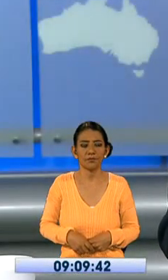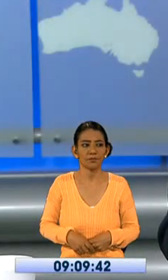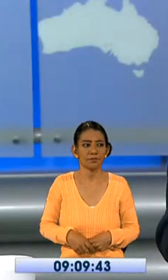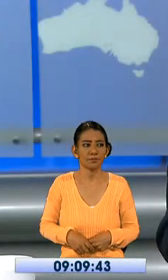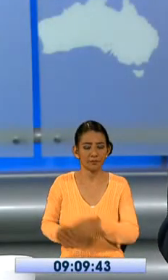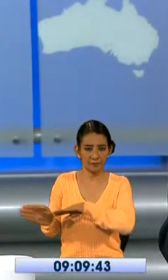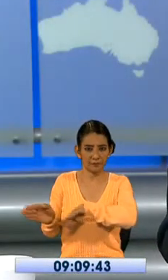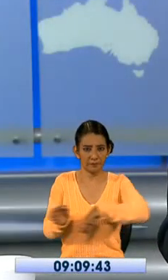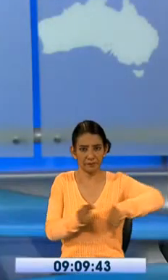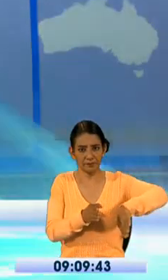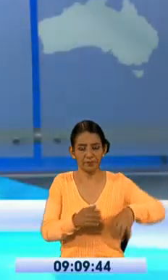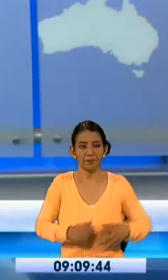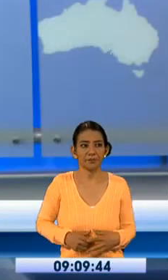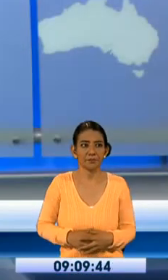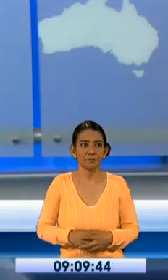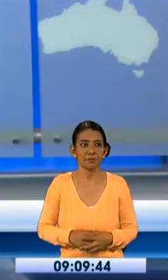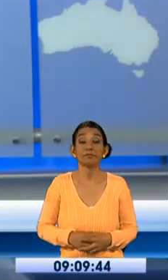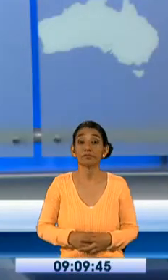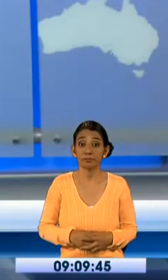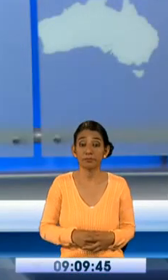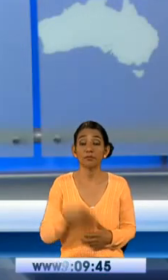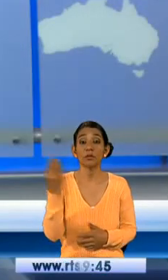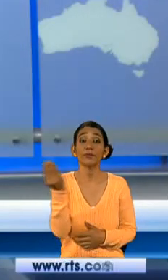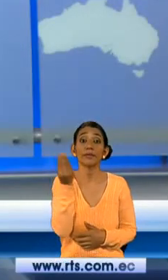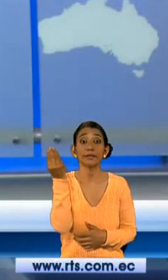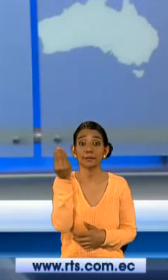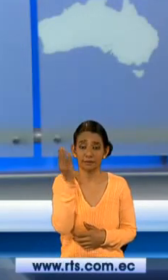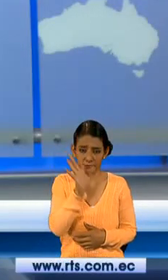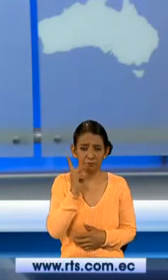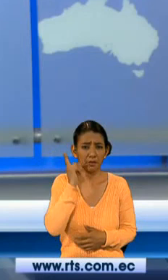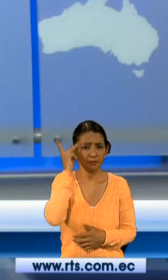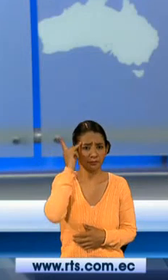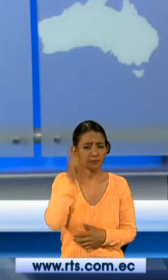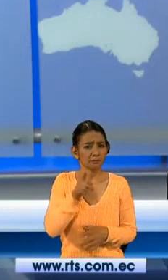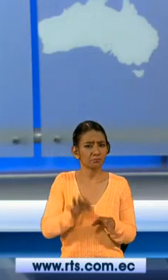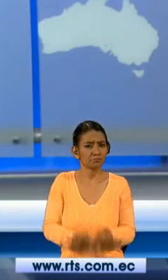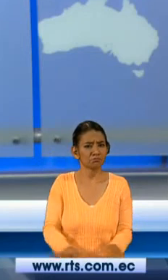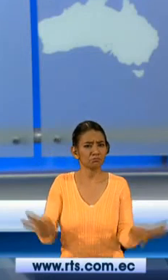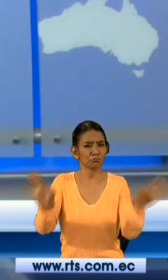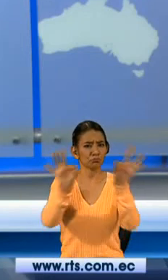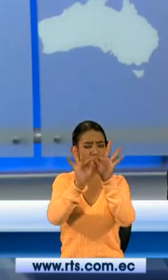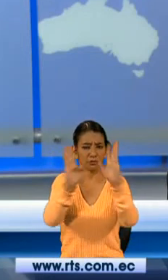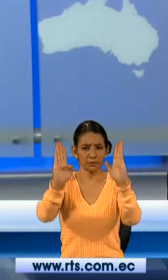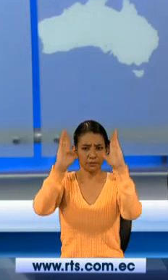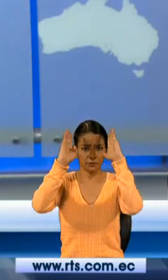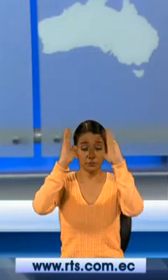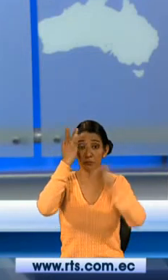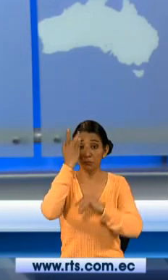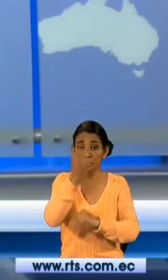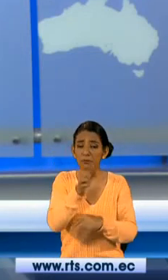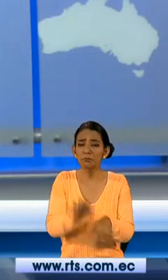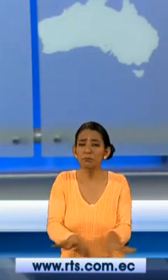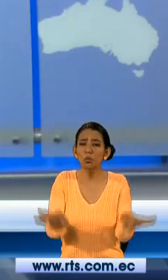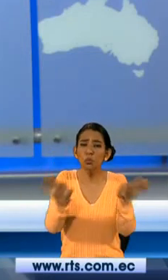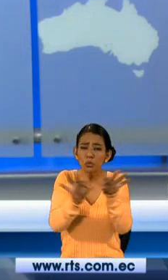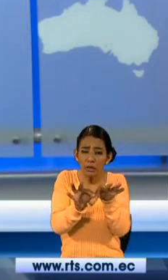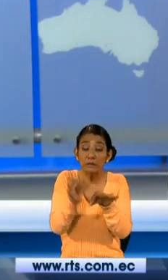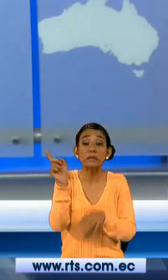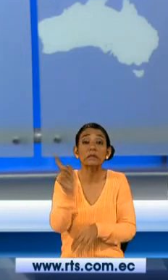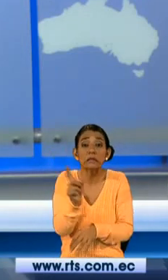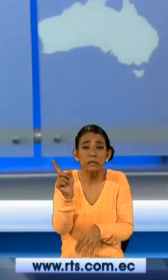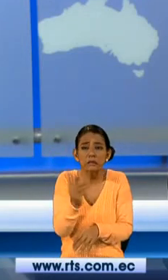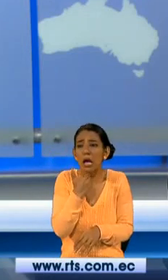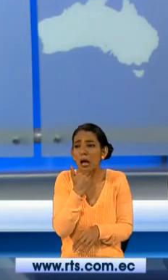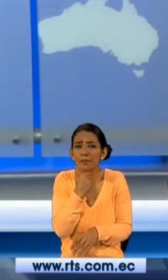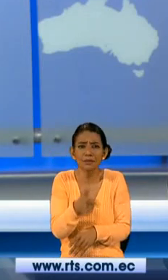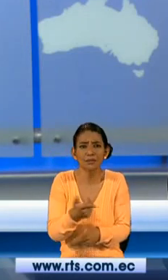Familia, sobre todo los jóvenes padres, aquí es importante esta nota, presten atención, porque es necesario, hay veces que nosotros tenemos